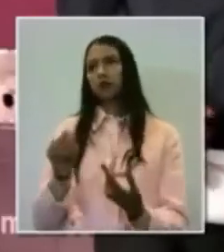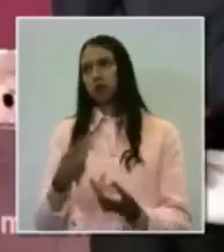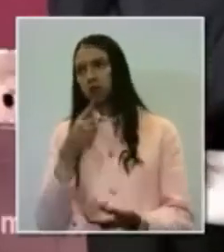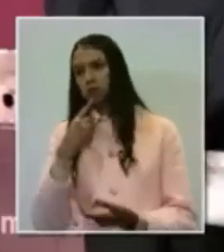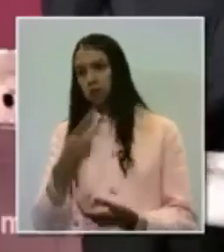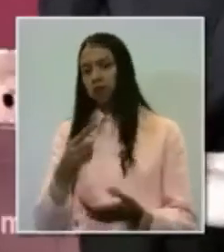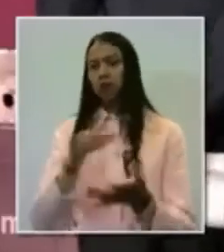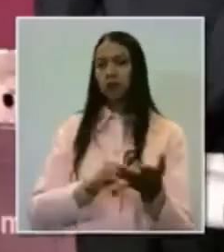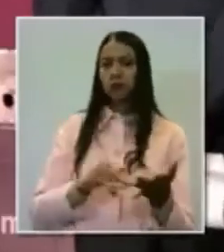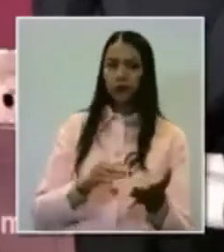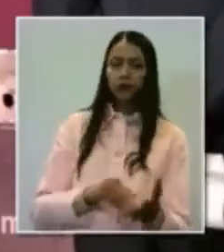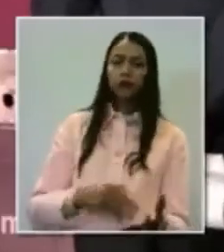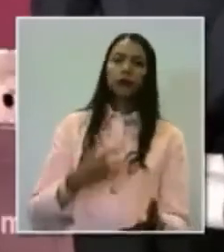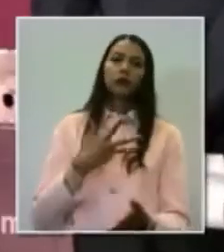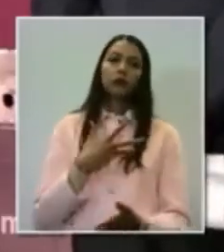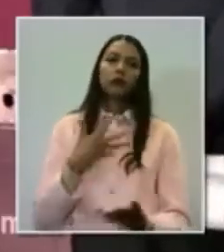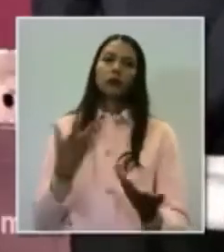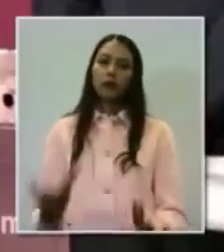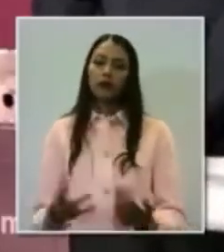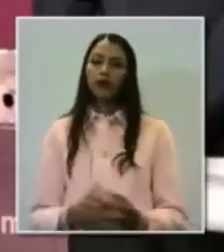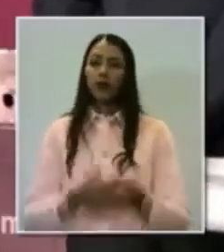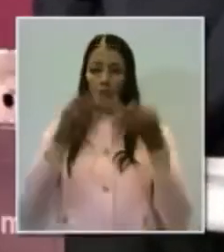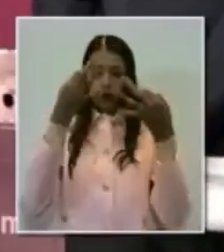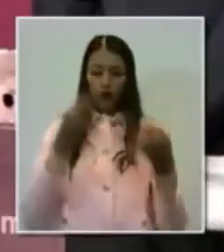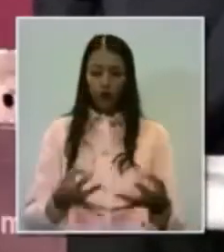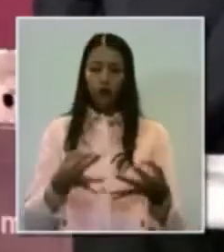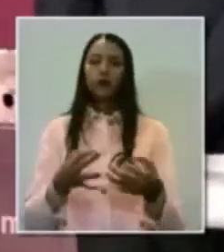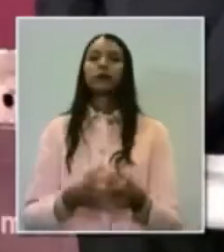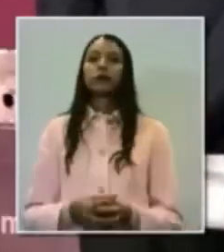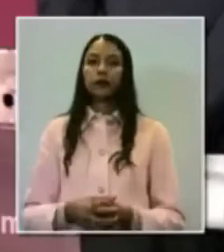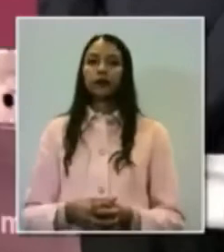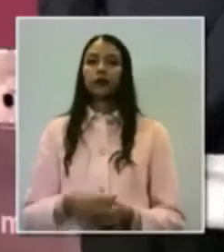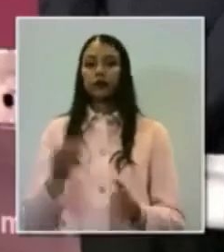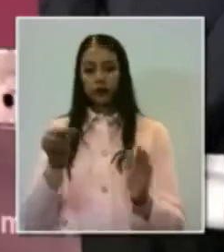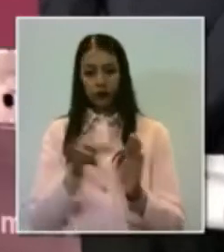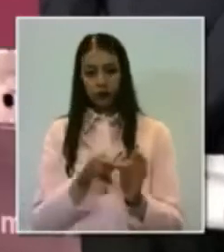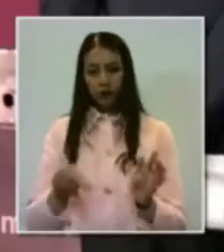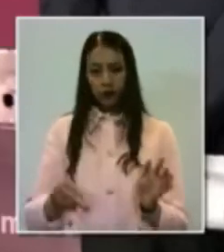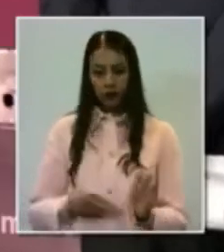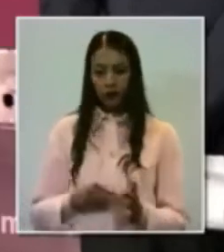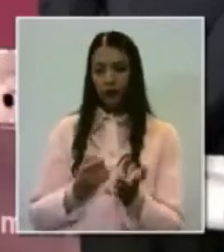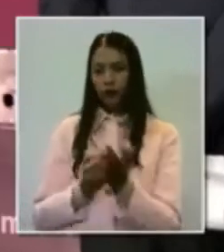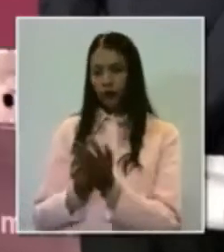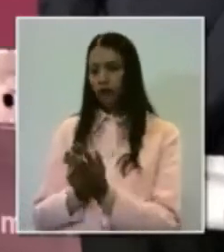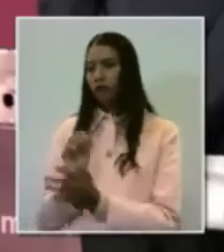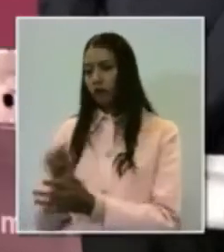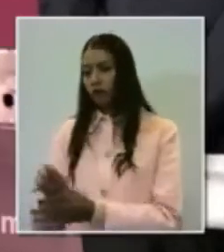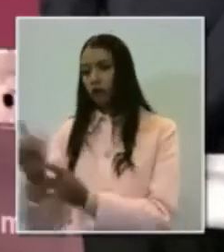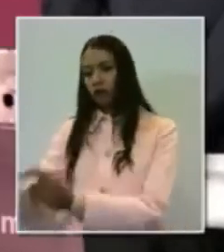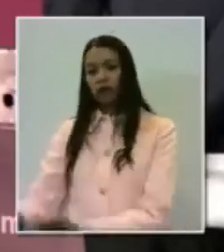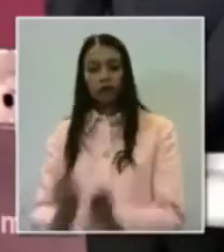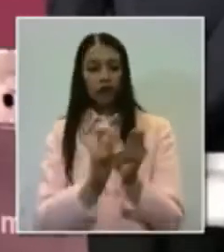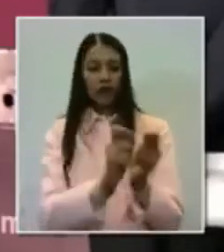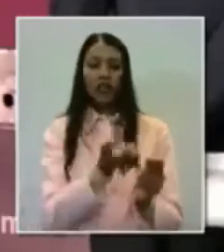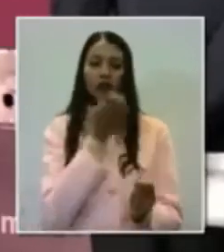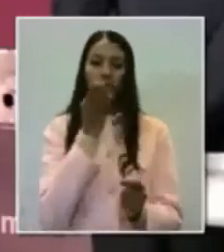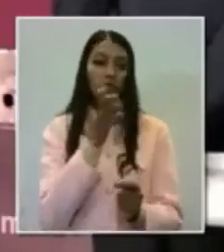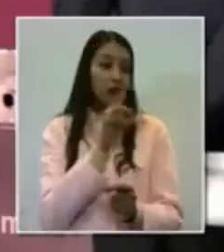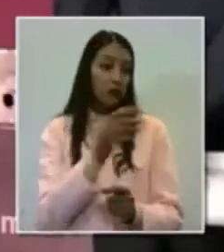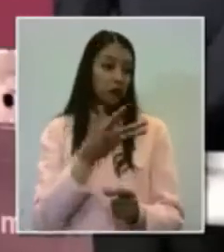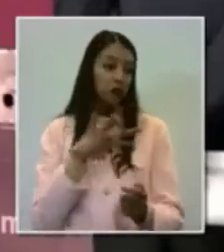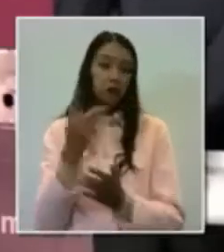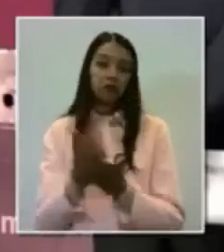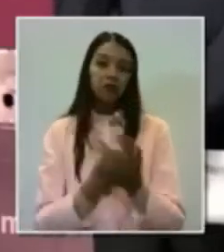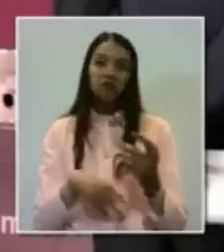sus documentos que está formalmente o normativamente asignado a esa escuela. Si no aparece, pues quiere decir